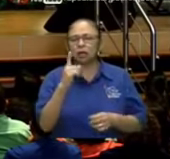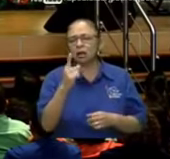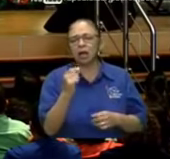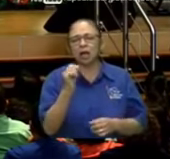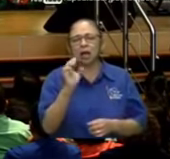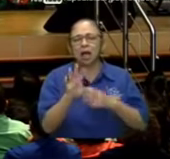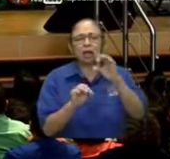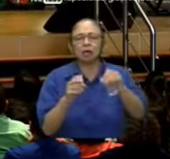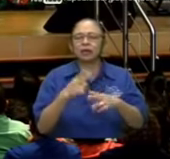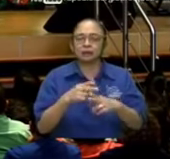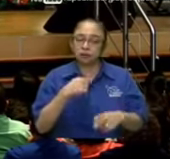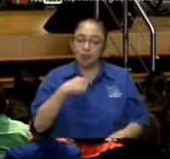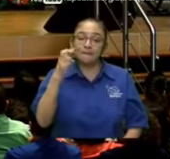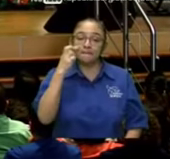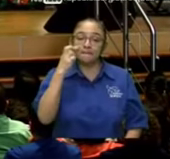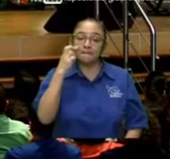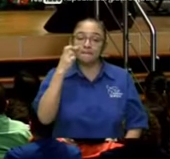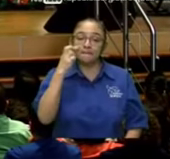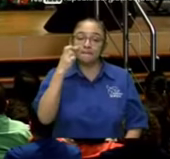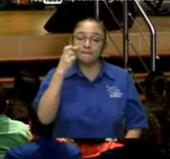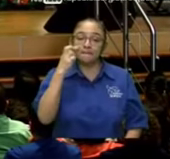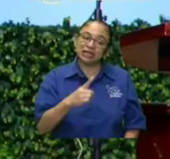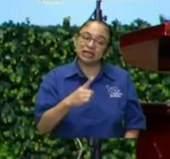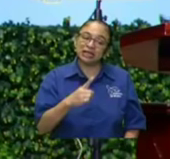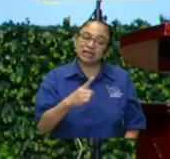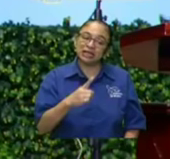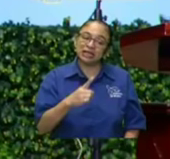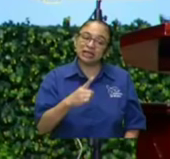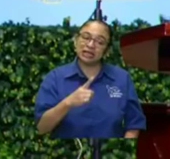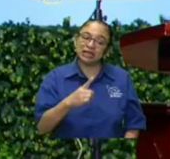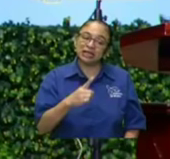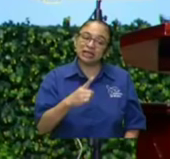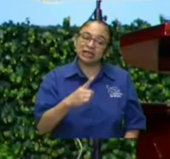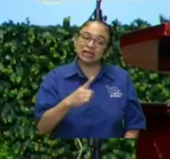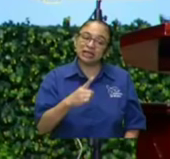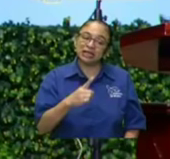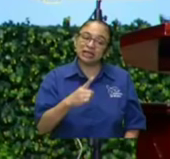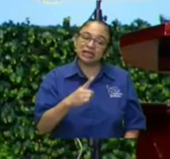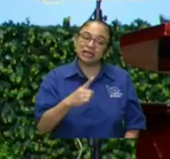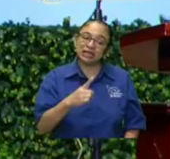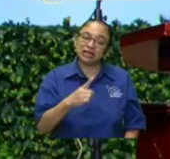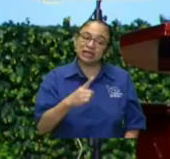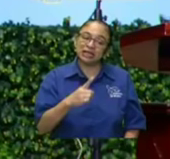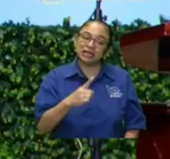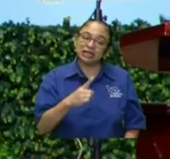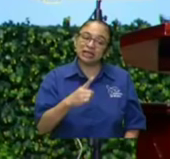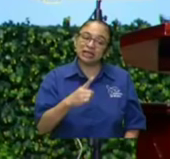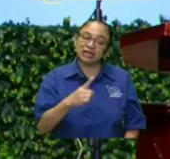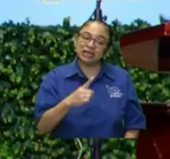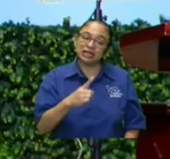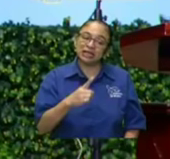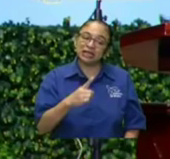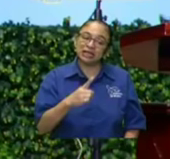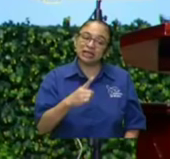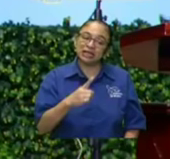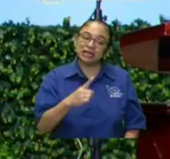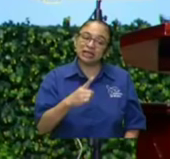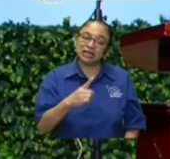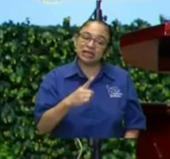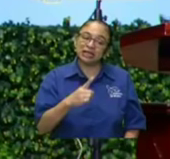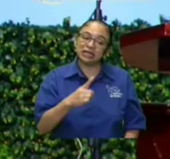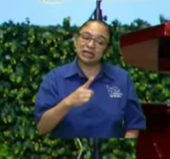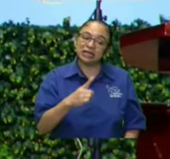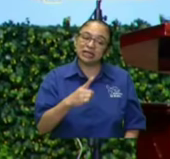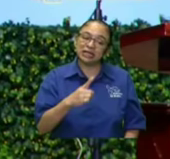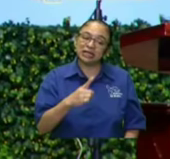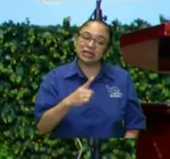un papá, que me decía: mire, a mí me pasó es que mi hermano era la oveja blanca de la familia